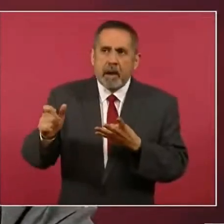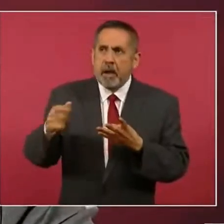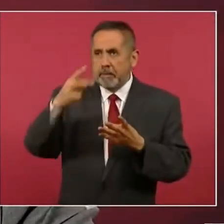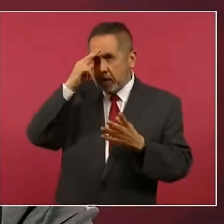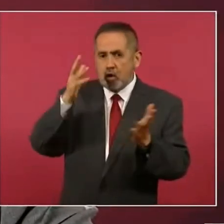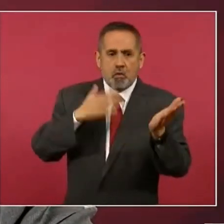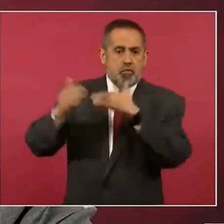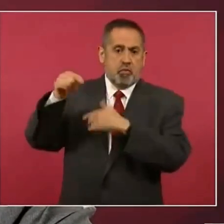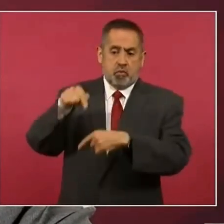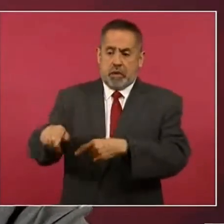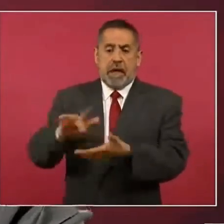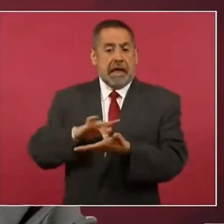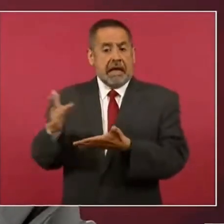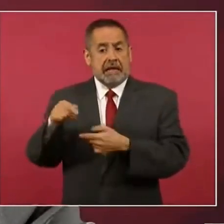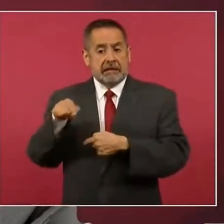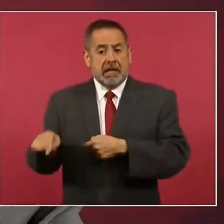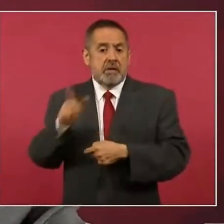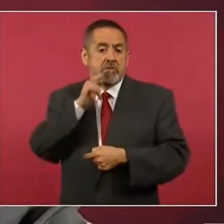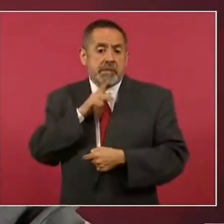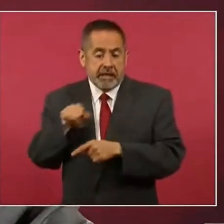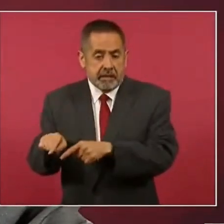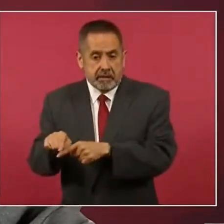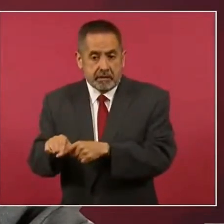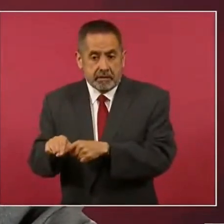México. Y estos